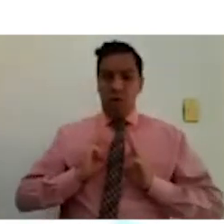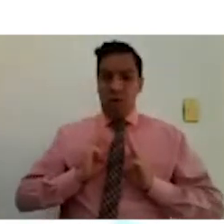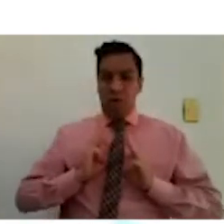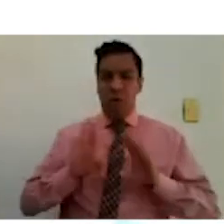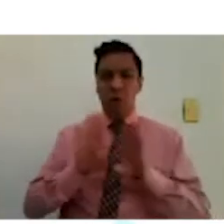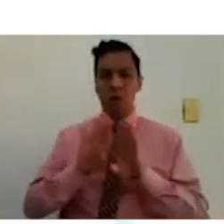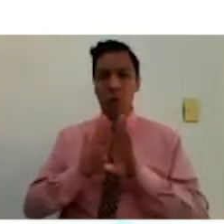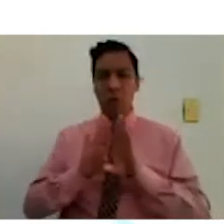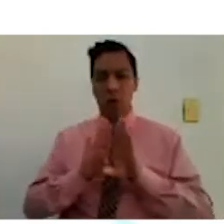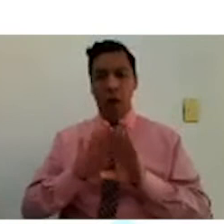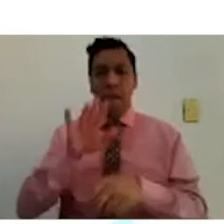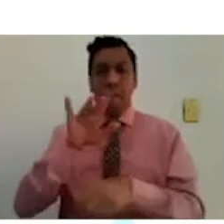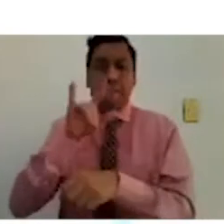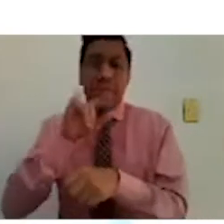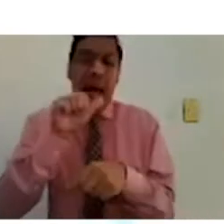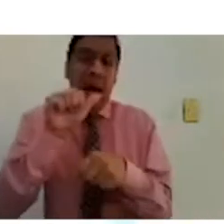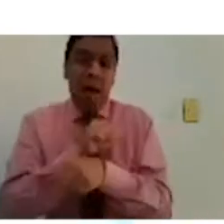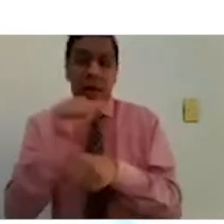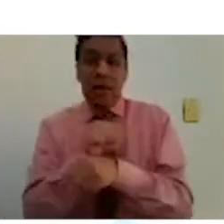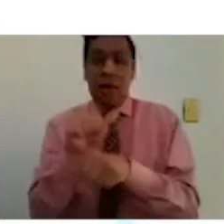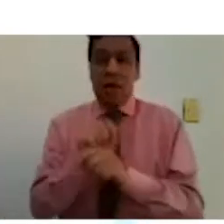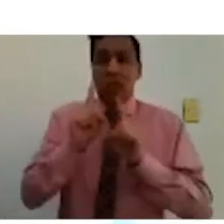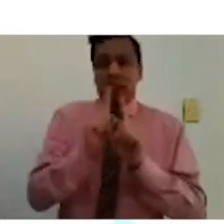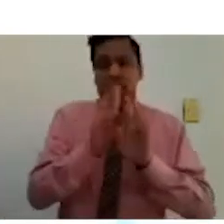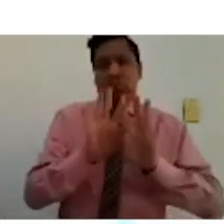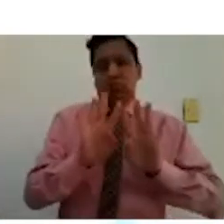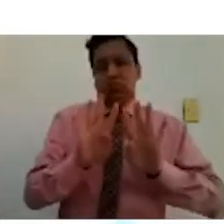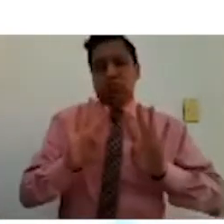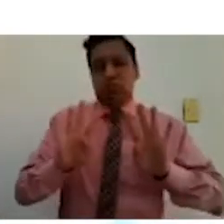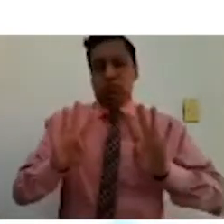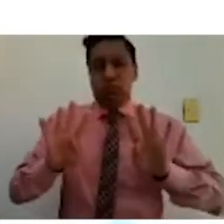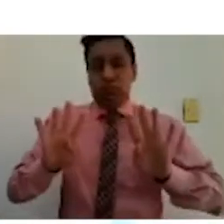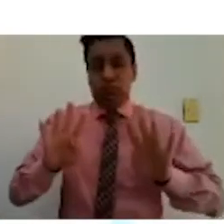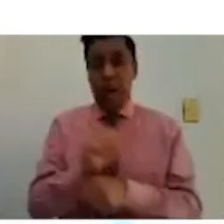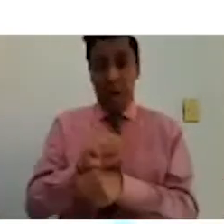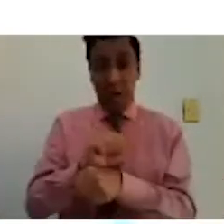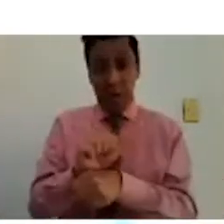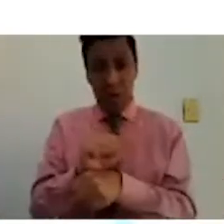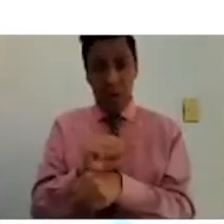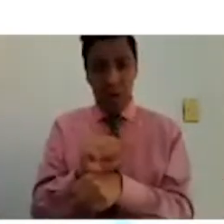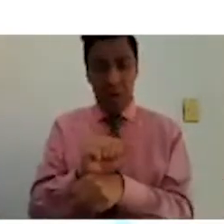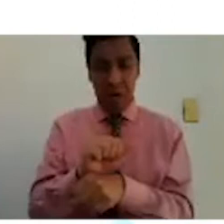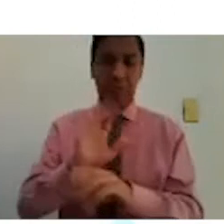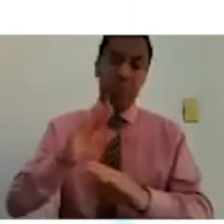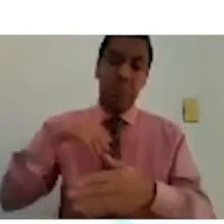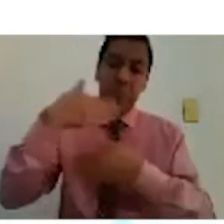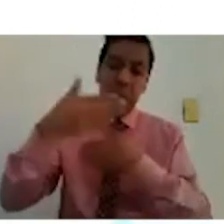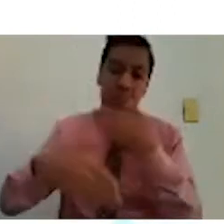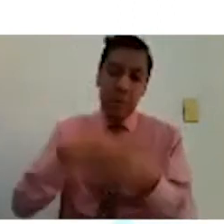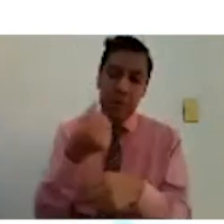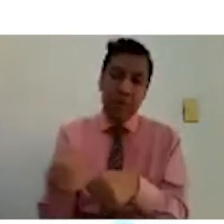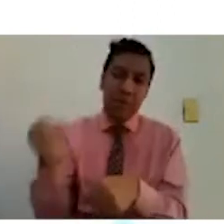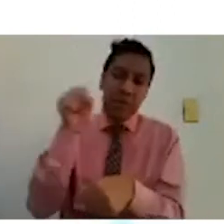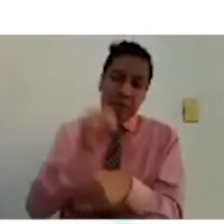salieron actuando como muertos vivientes, o los zombies, ¿no?, que diríamos ahora. Pero unas semanas después, en septiembre